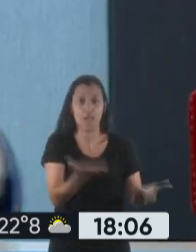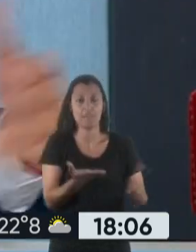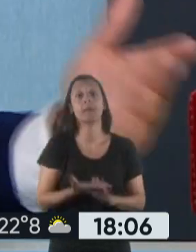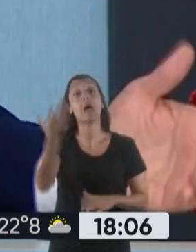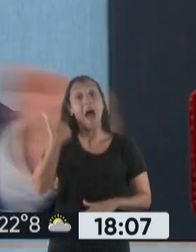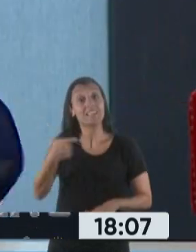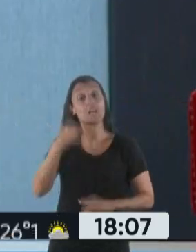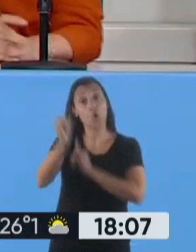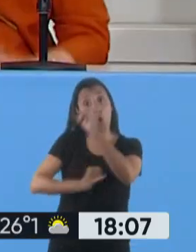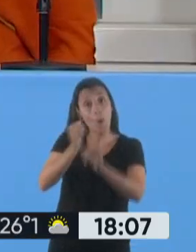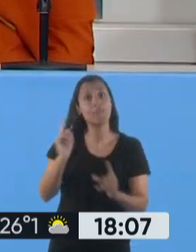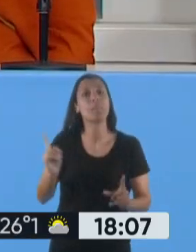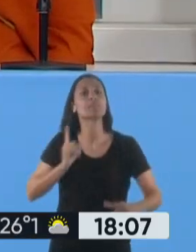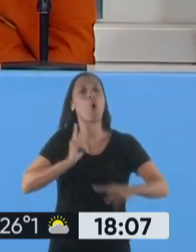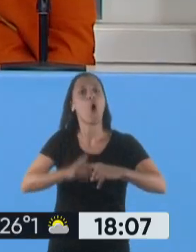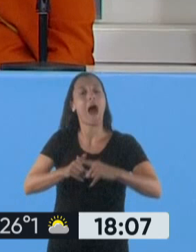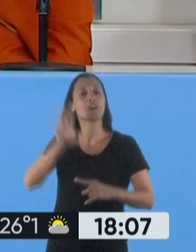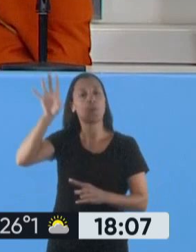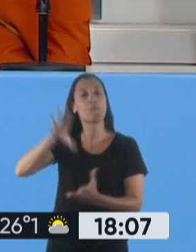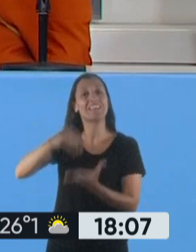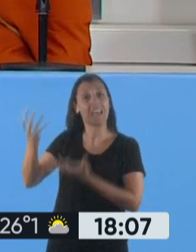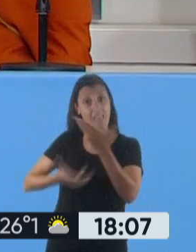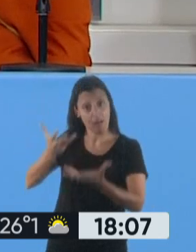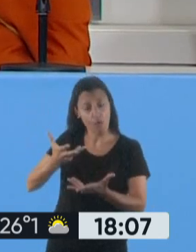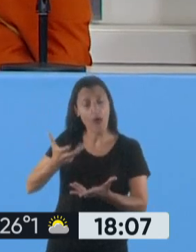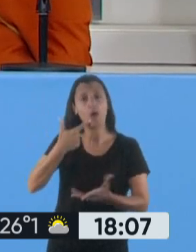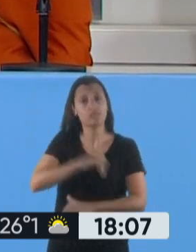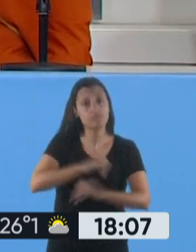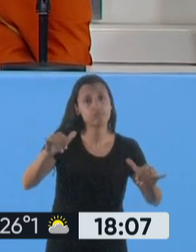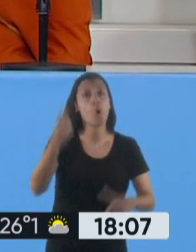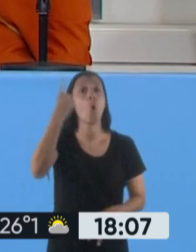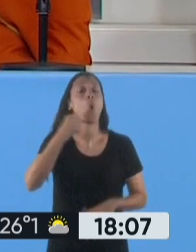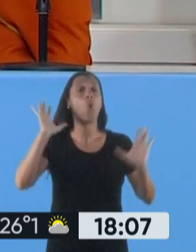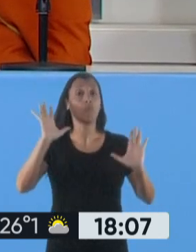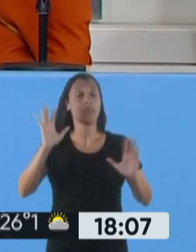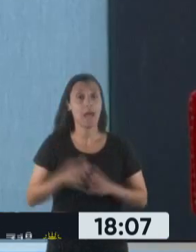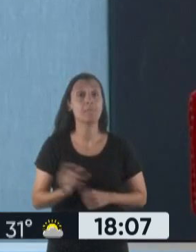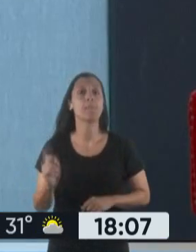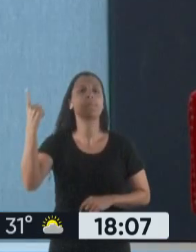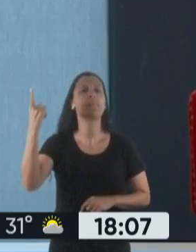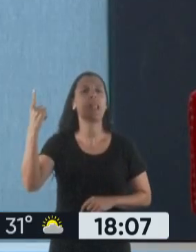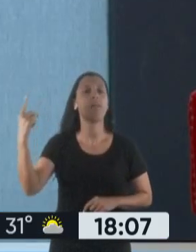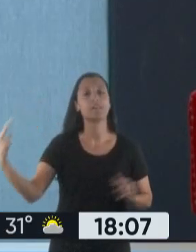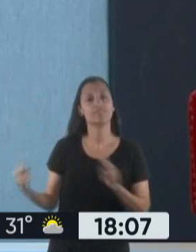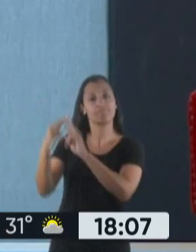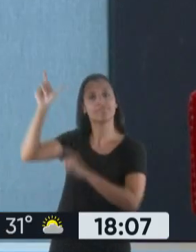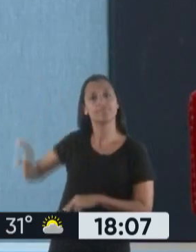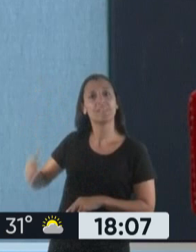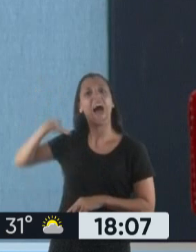Ayer comentaba en el acto de Tierra del Fuego que un día, cuando la conocí, la primera vez que la vi a Angela